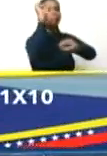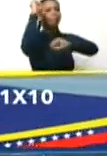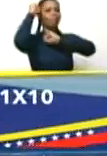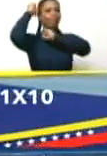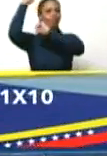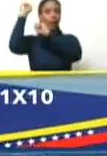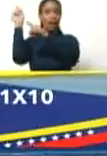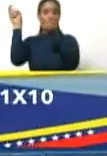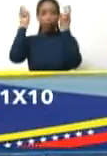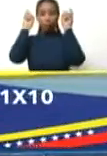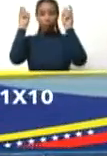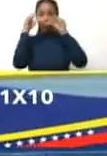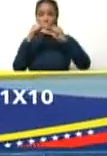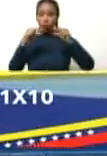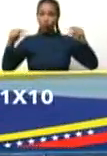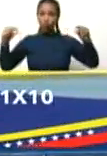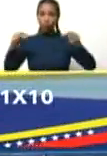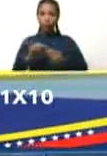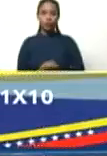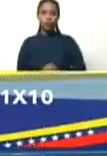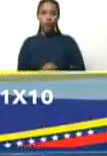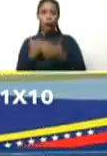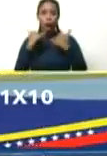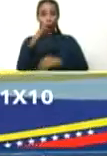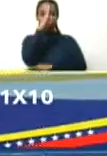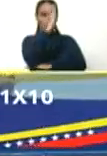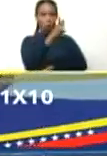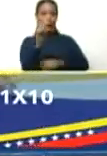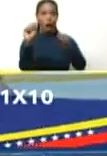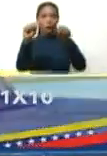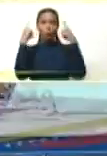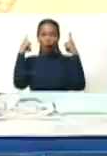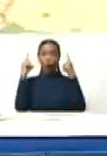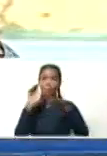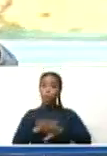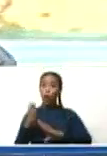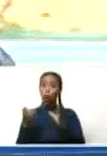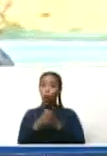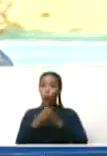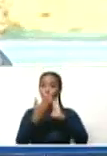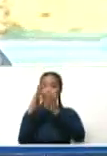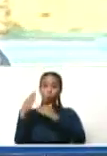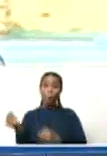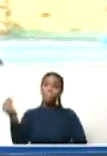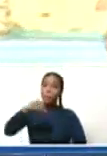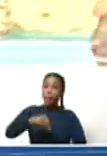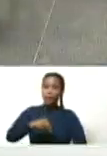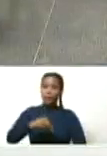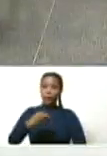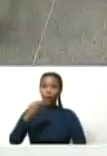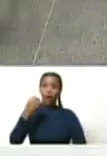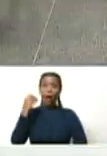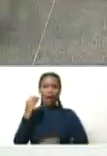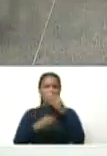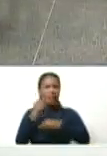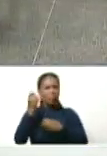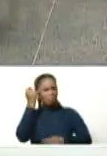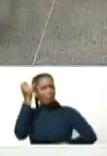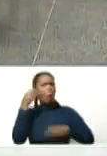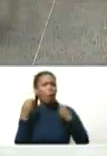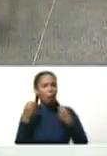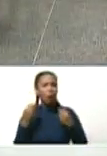Esa es la consigna. Bueno, nos vamos directo a La Guaira, porque las bricomiles además las creamos para la